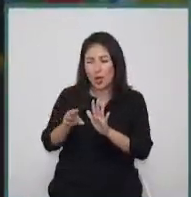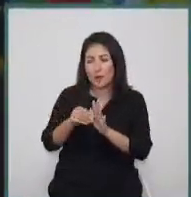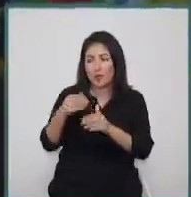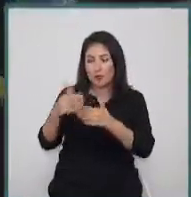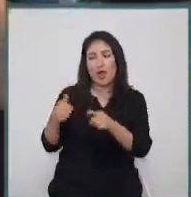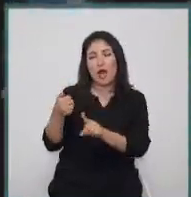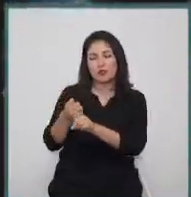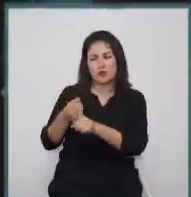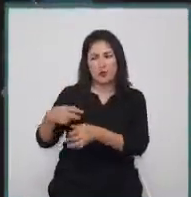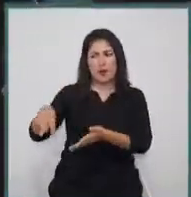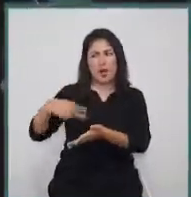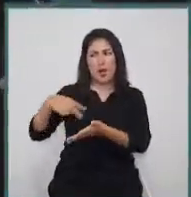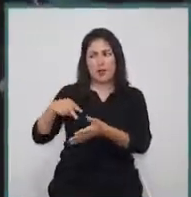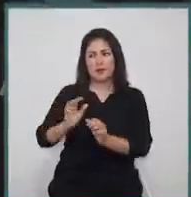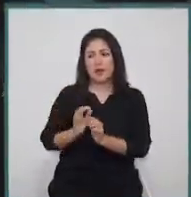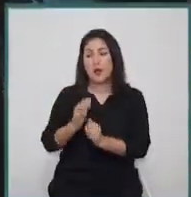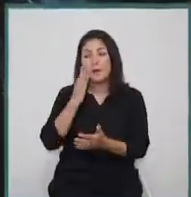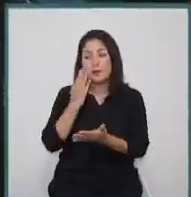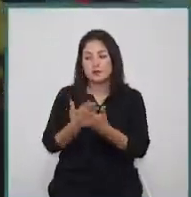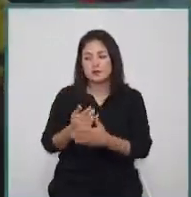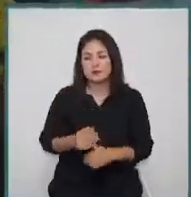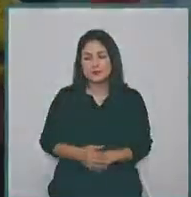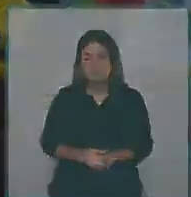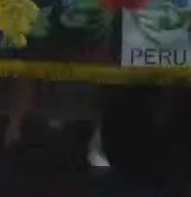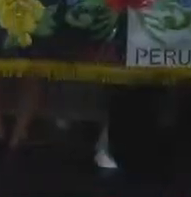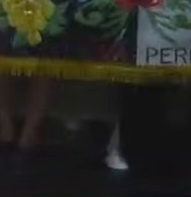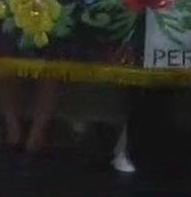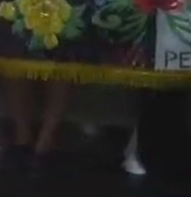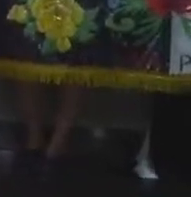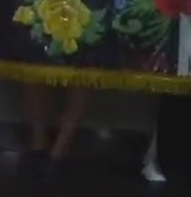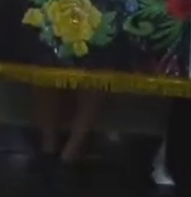tal me sale y después ya tú demuestras tal como eres. A ver.